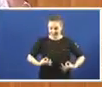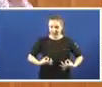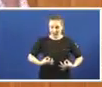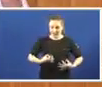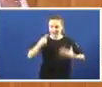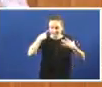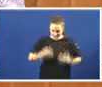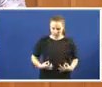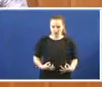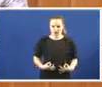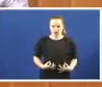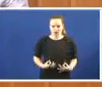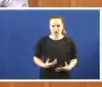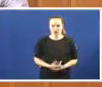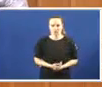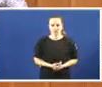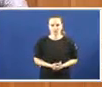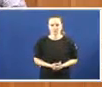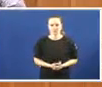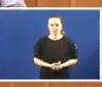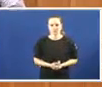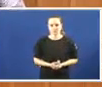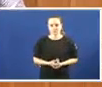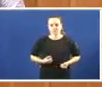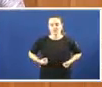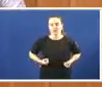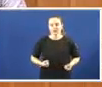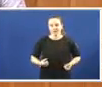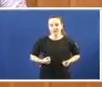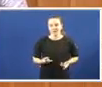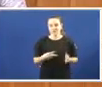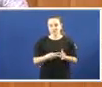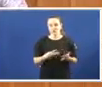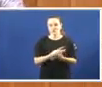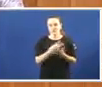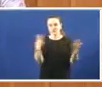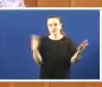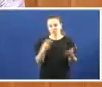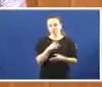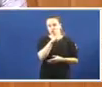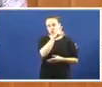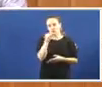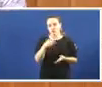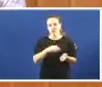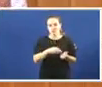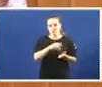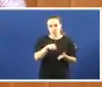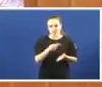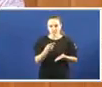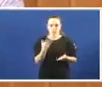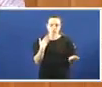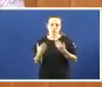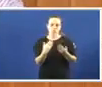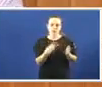conselleiro, reais, e o gasto monetizado no ano 2018 será apenas 100 millóns de euros máis alto que en 2017, pero